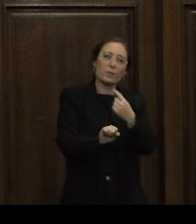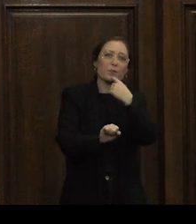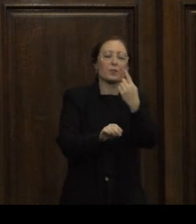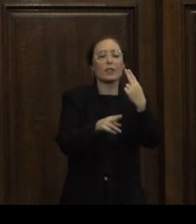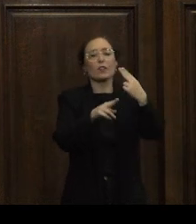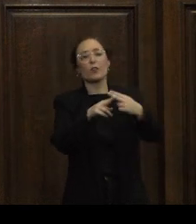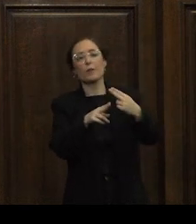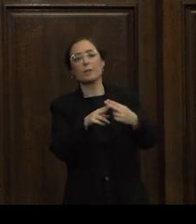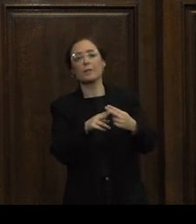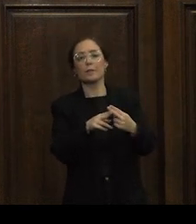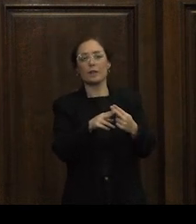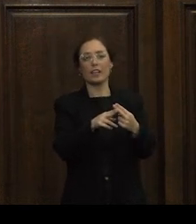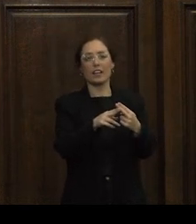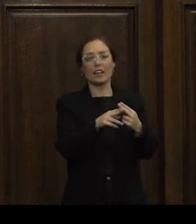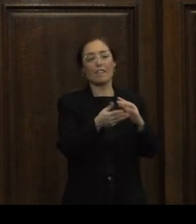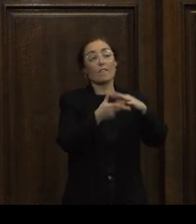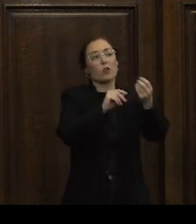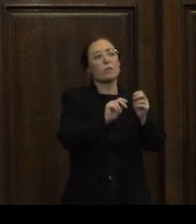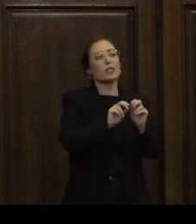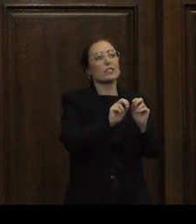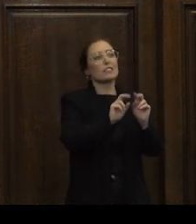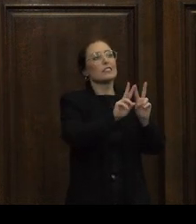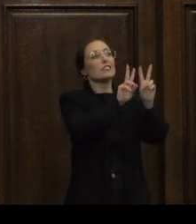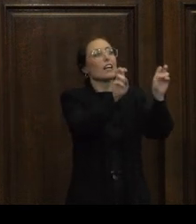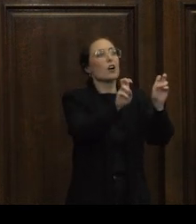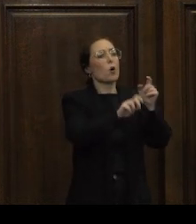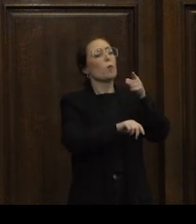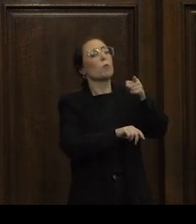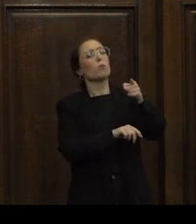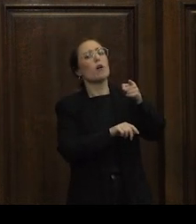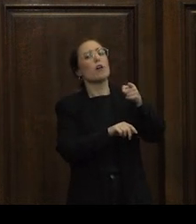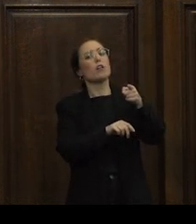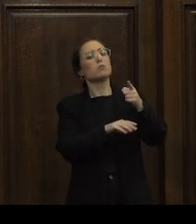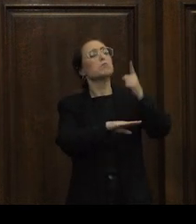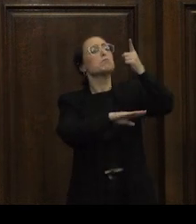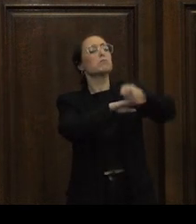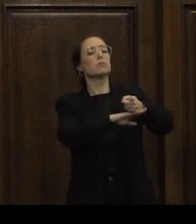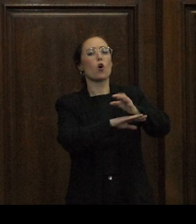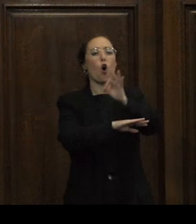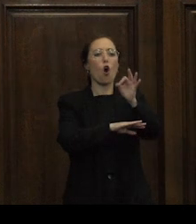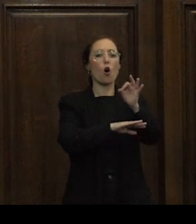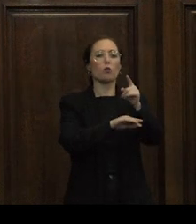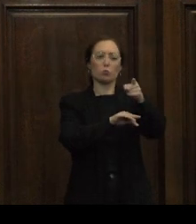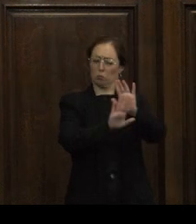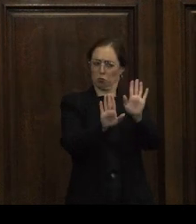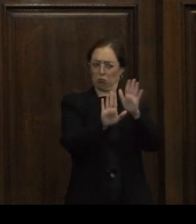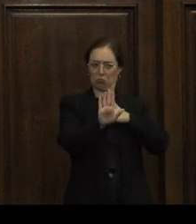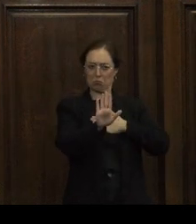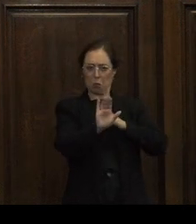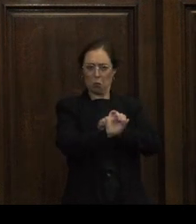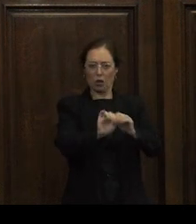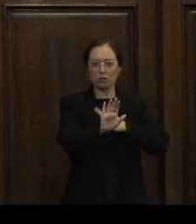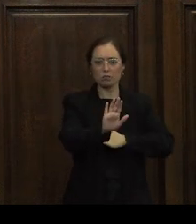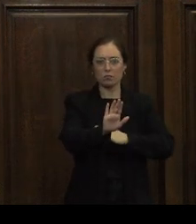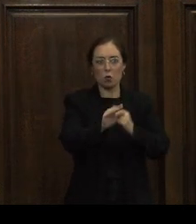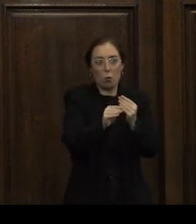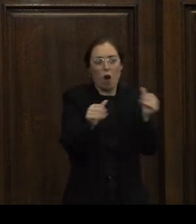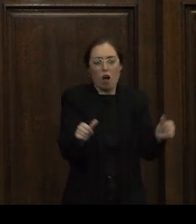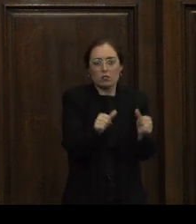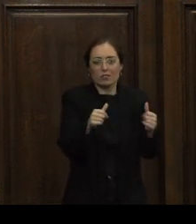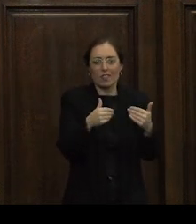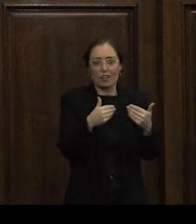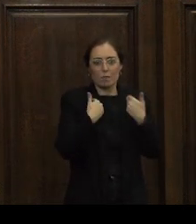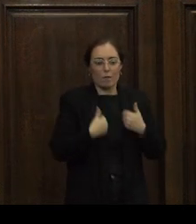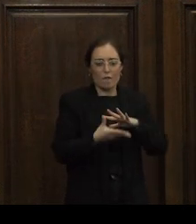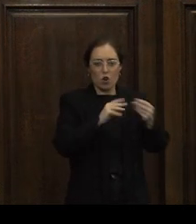el lema de cada época, ¿no? Del usted debe, o más todavía, usted no debe, del periodo moderno industrial o